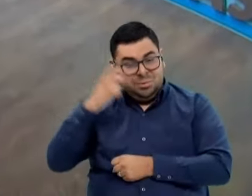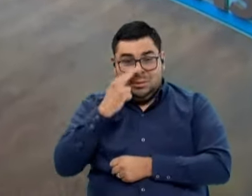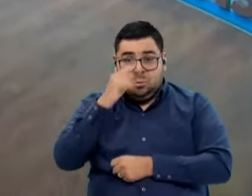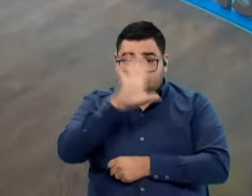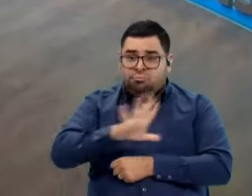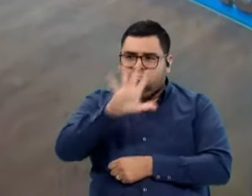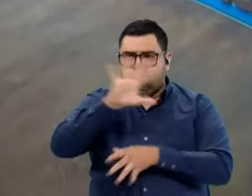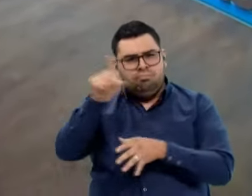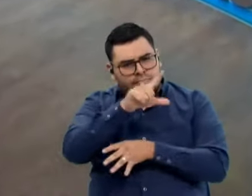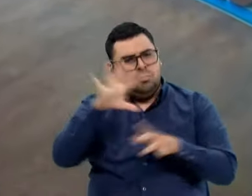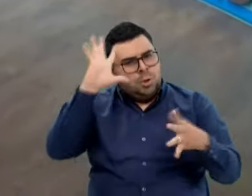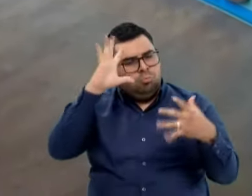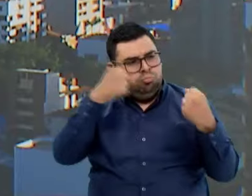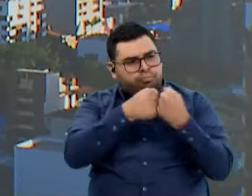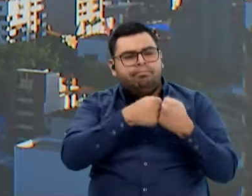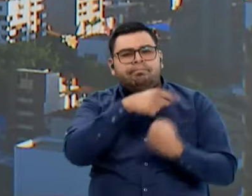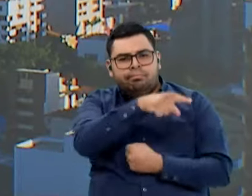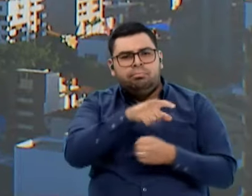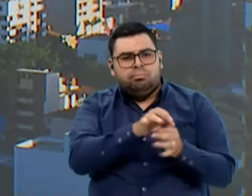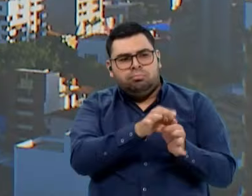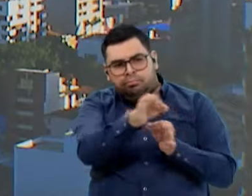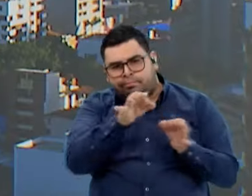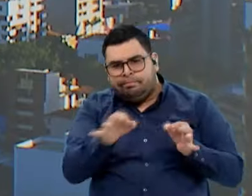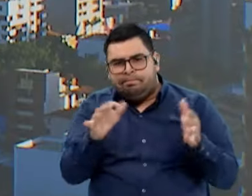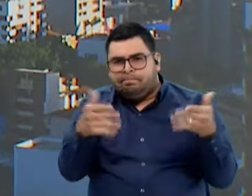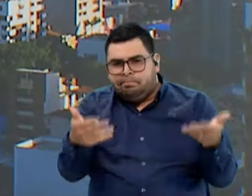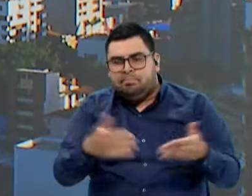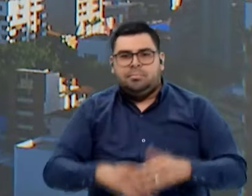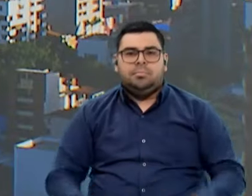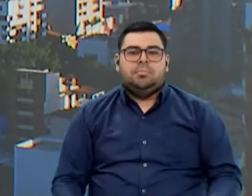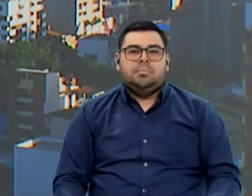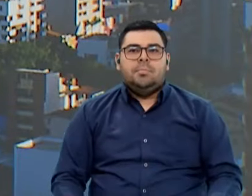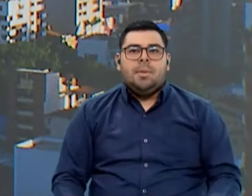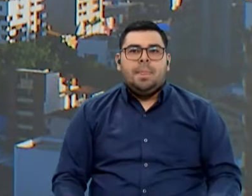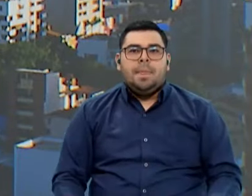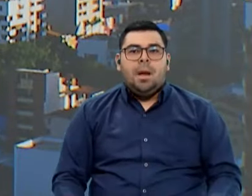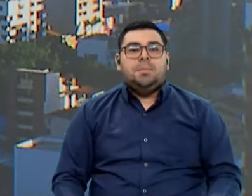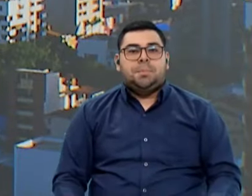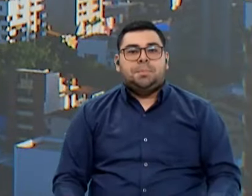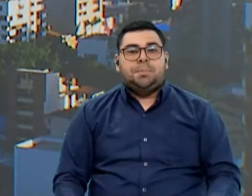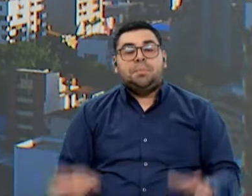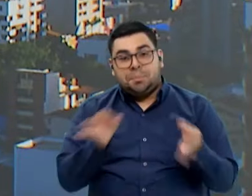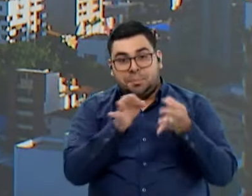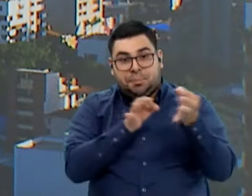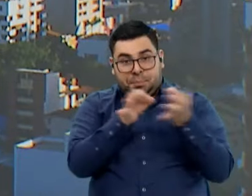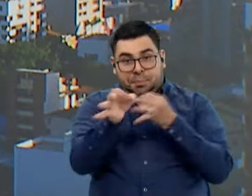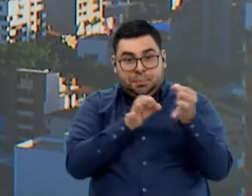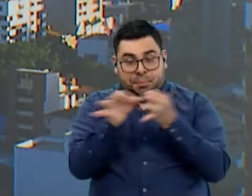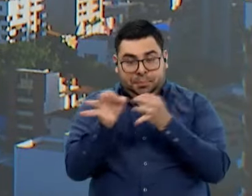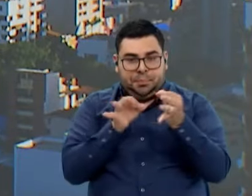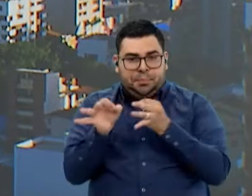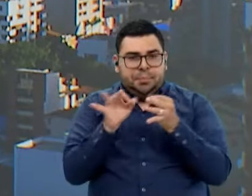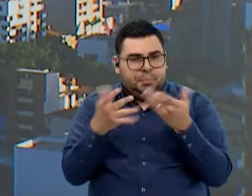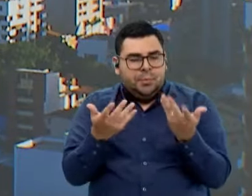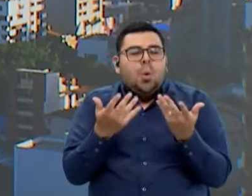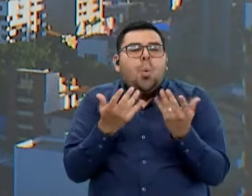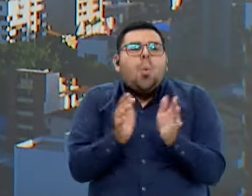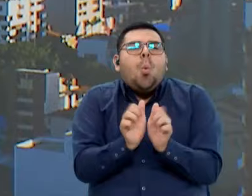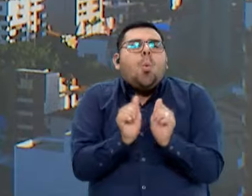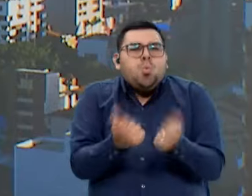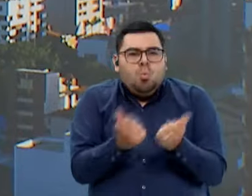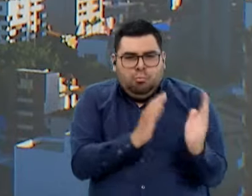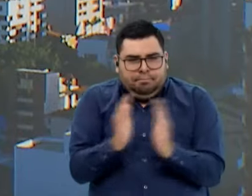los territorios regionales? Bueno, les voy a explicar cómo funciona para que se active lo que nosotros llamamos la sala de crisis nacional. Cuando sucede